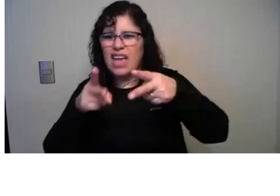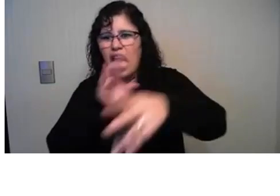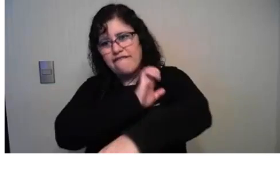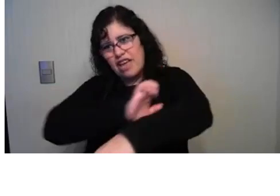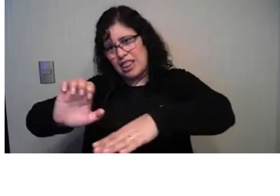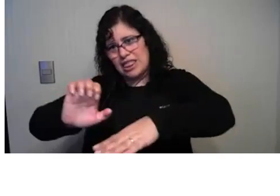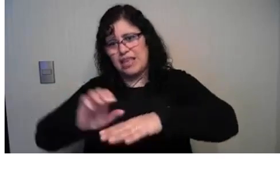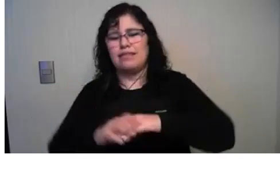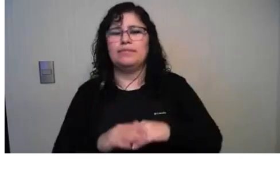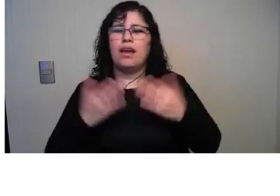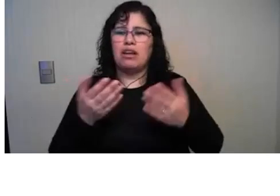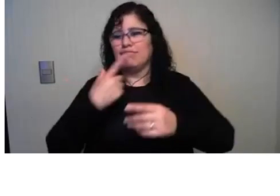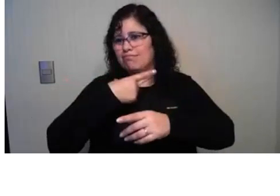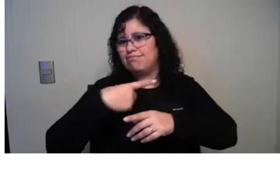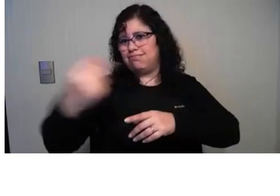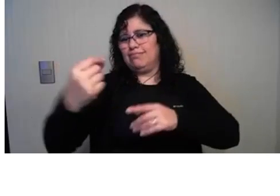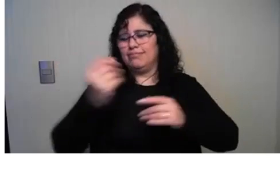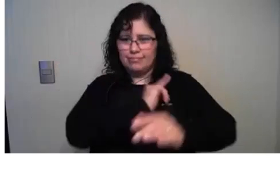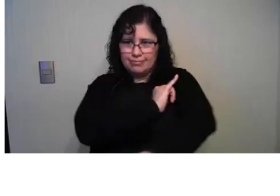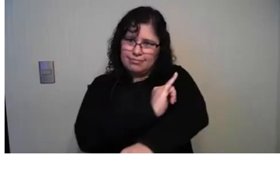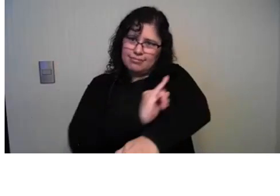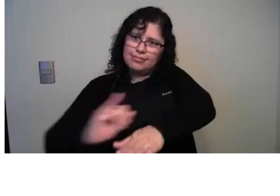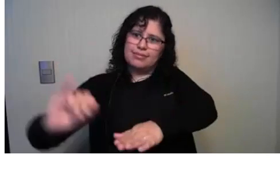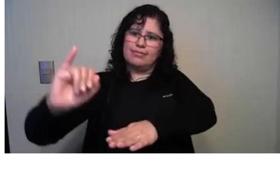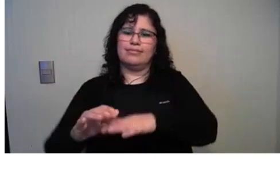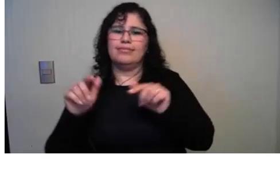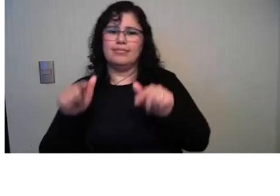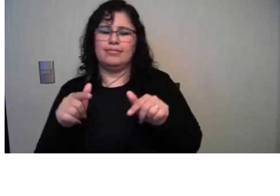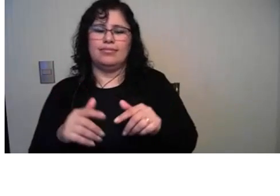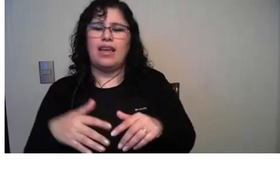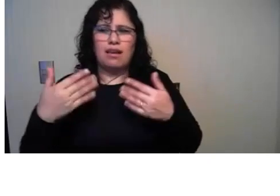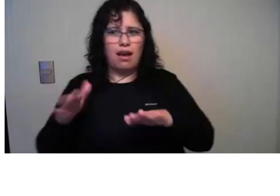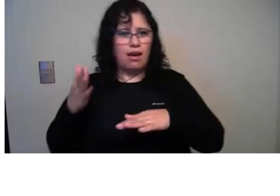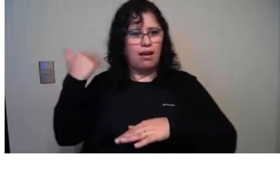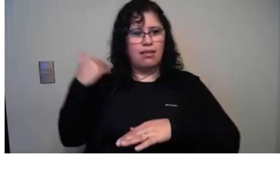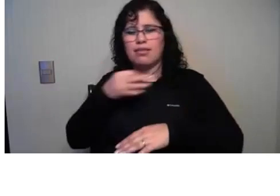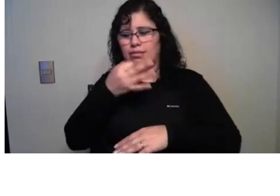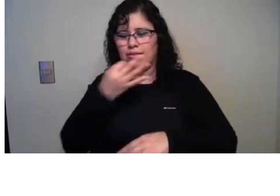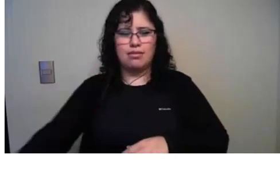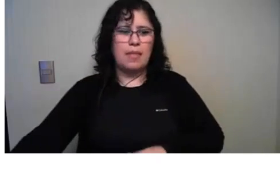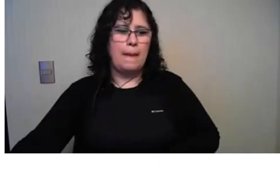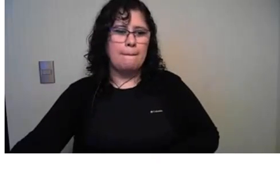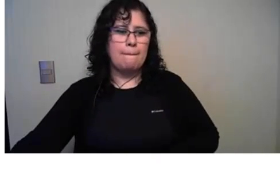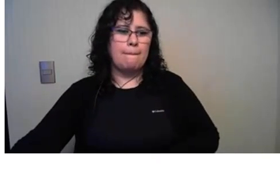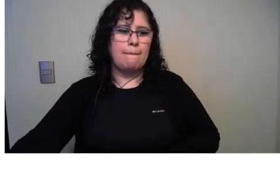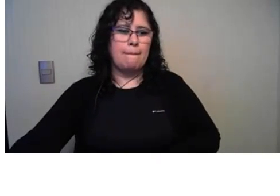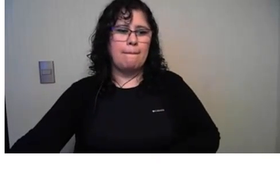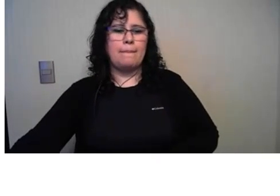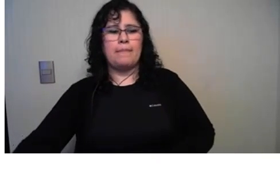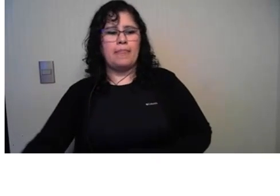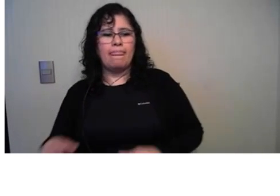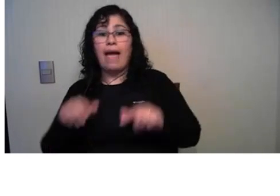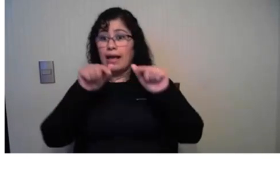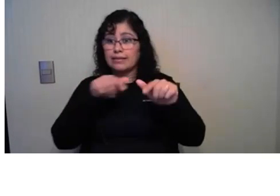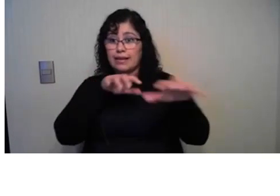decir, la salida, ¿ya? Y habíamos dicho que esta salida o esta actividad